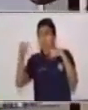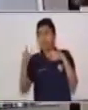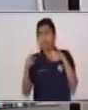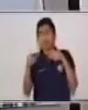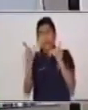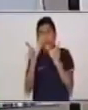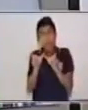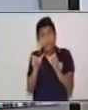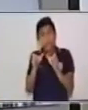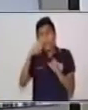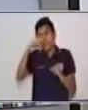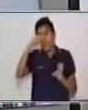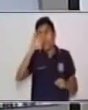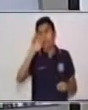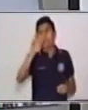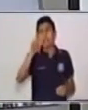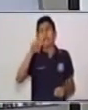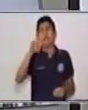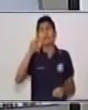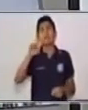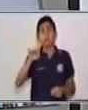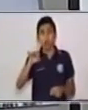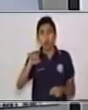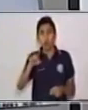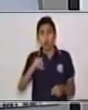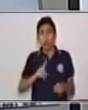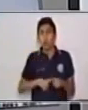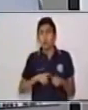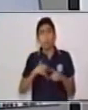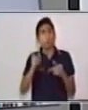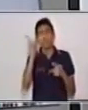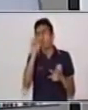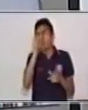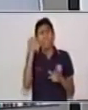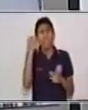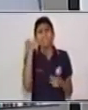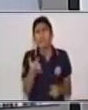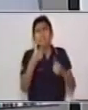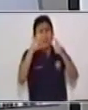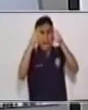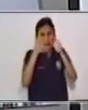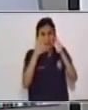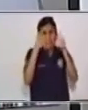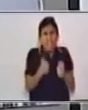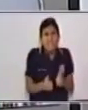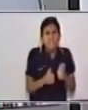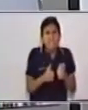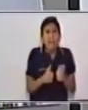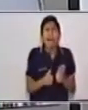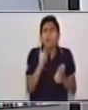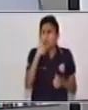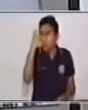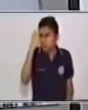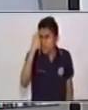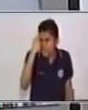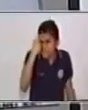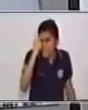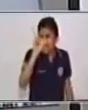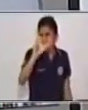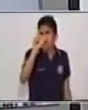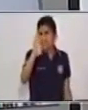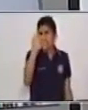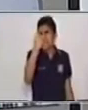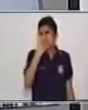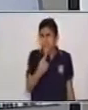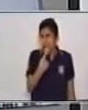Dentro del término vemos aún que no hemos llegado hasta su mínima expresión. ¿Qué van a hacer las? ¿Será que va a ser una preposición o va